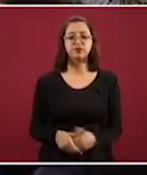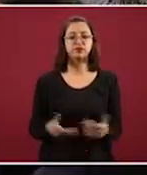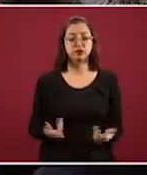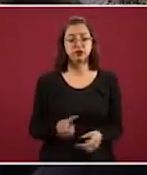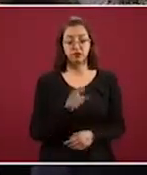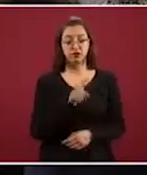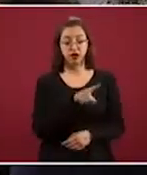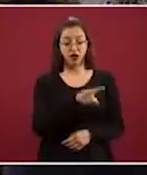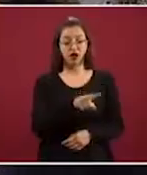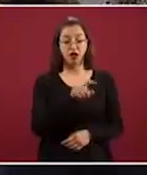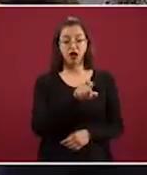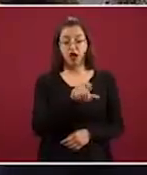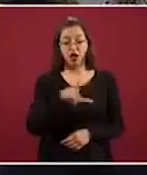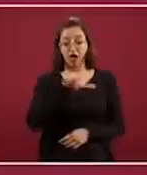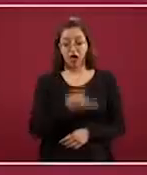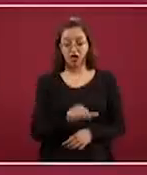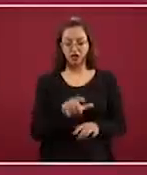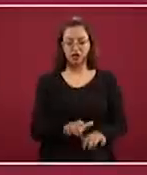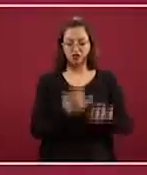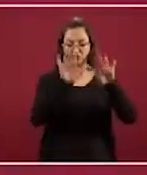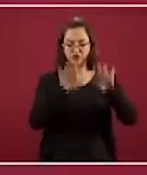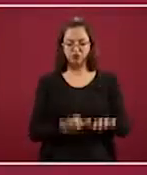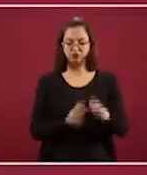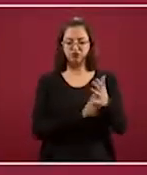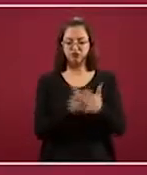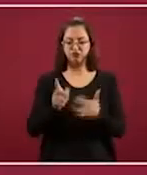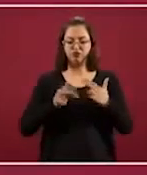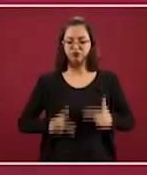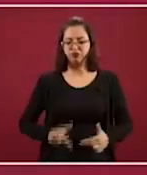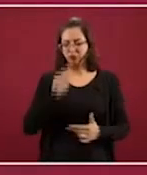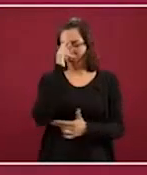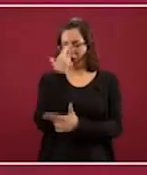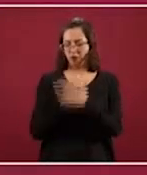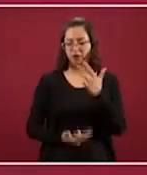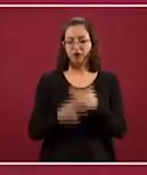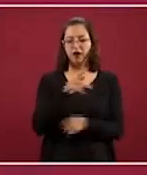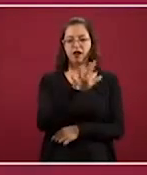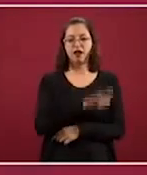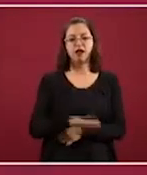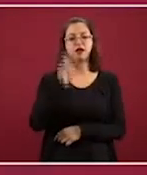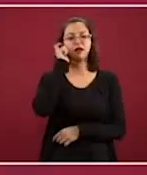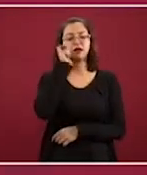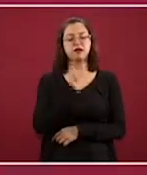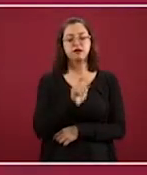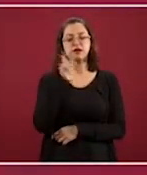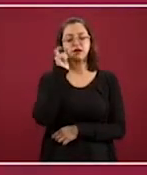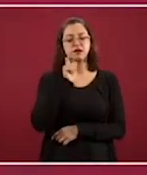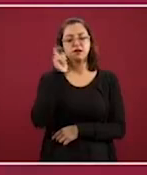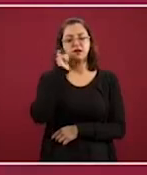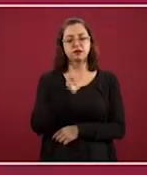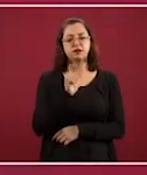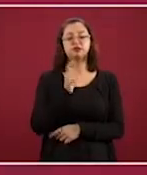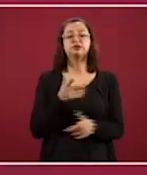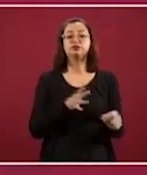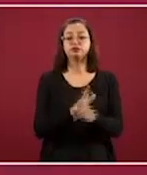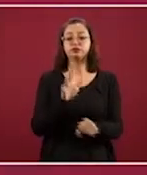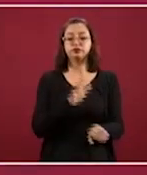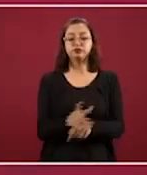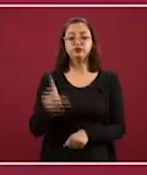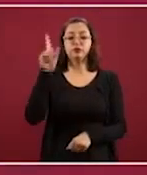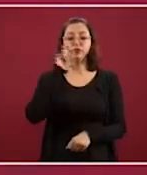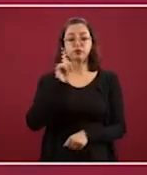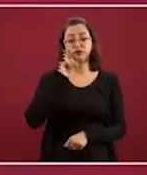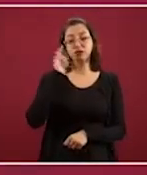Ha relatado y documentado las violaciones cometidas en el estado de Guerrero, desde la esterilización forzada